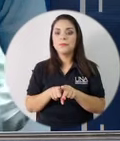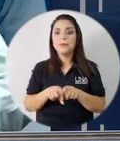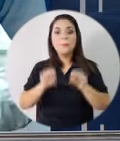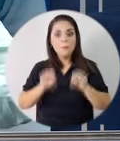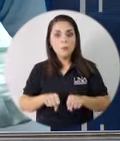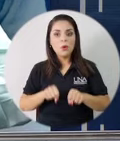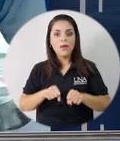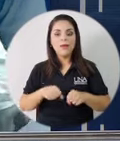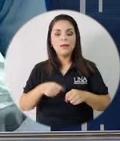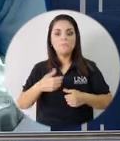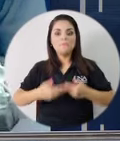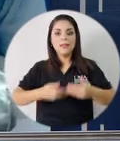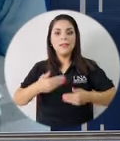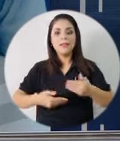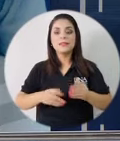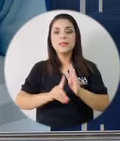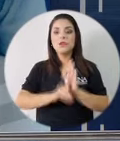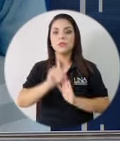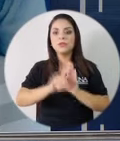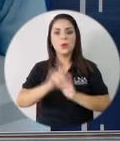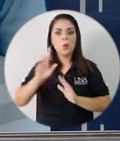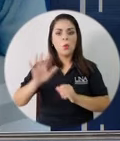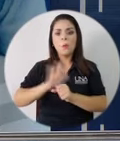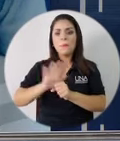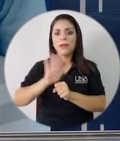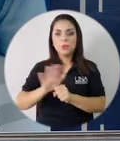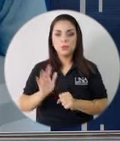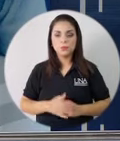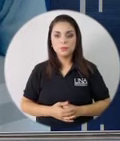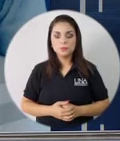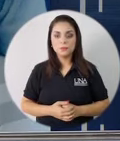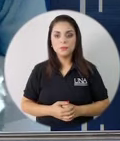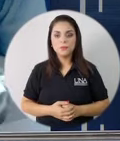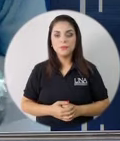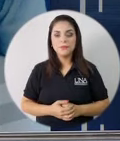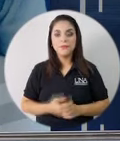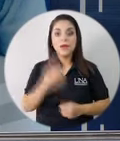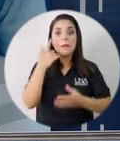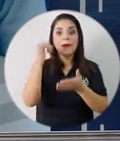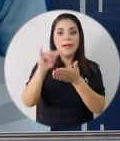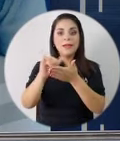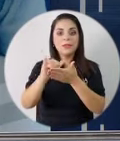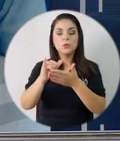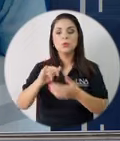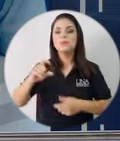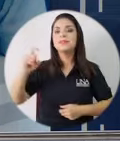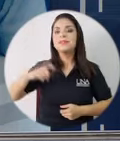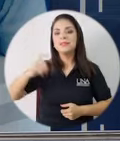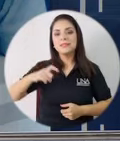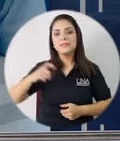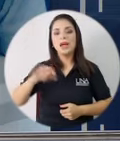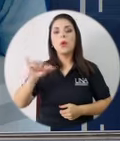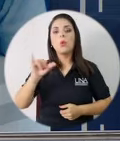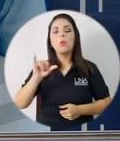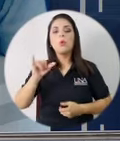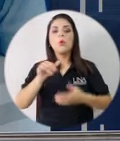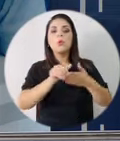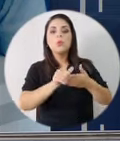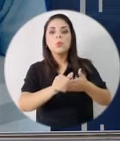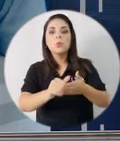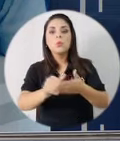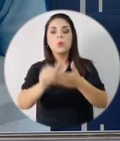ir desarrollándose a plenitud. Entonces, para esto se necesita una orientación